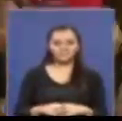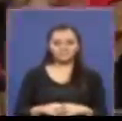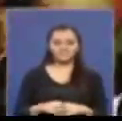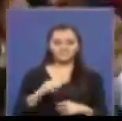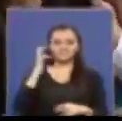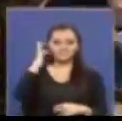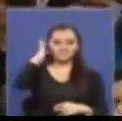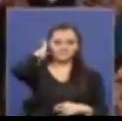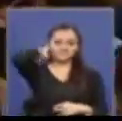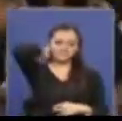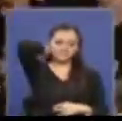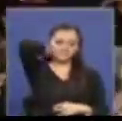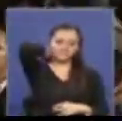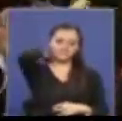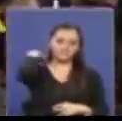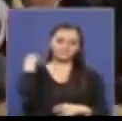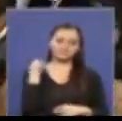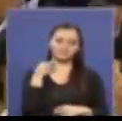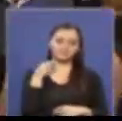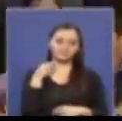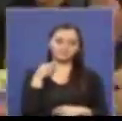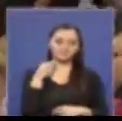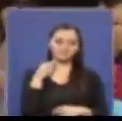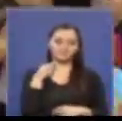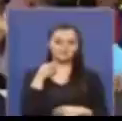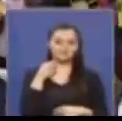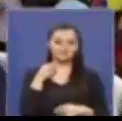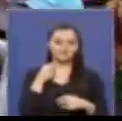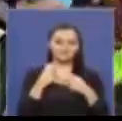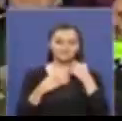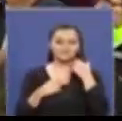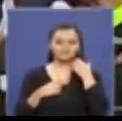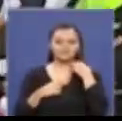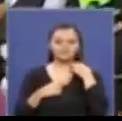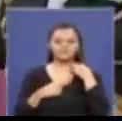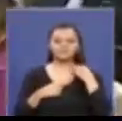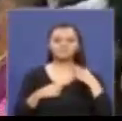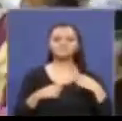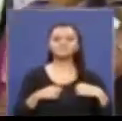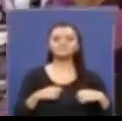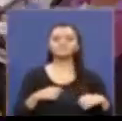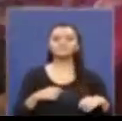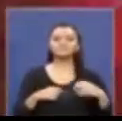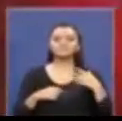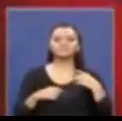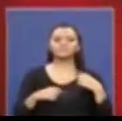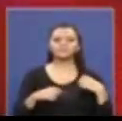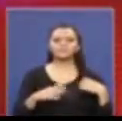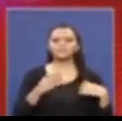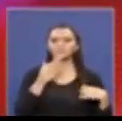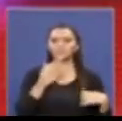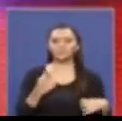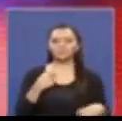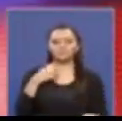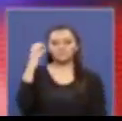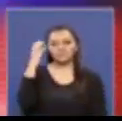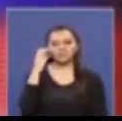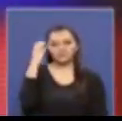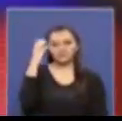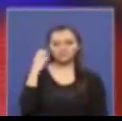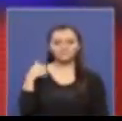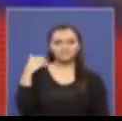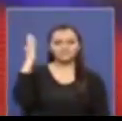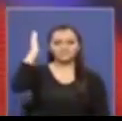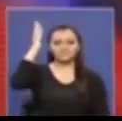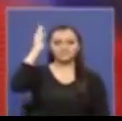¡Viva mi patria Bolivia, una gran nación! Bueno, me va a creer perezoso porque es la última parte del discurso